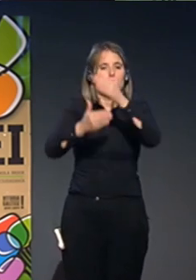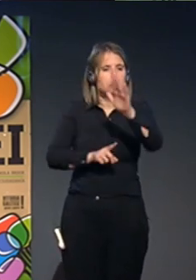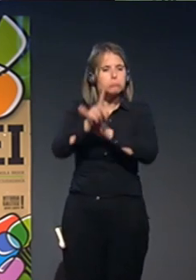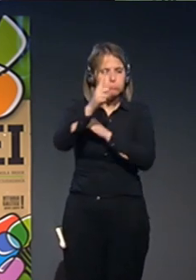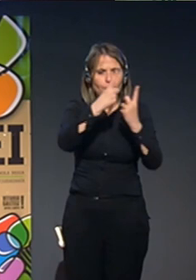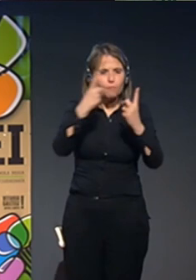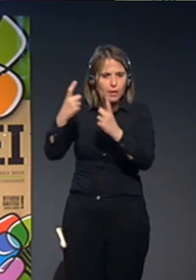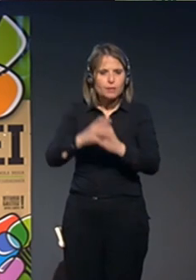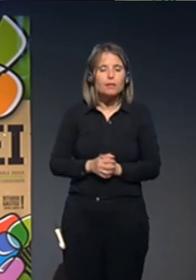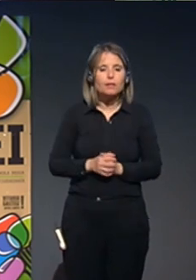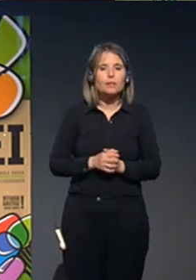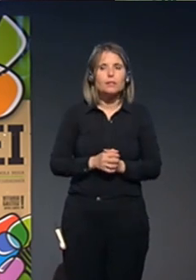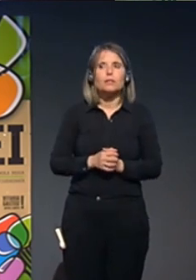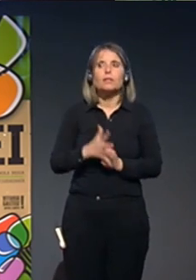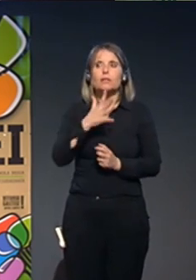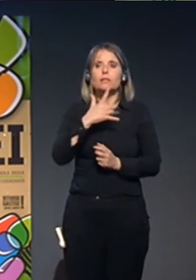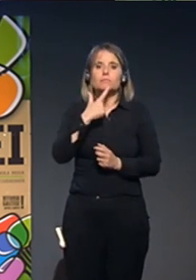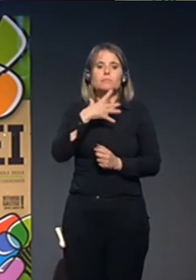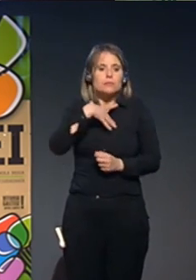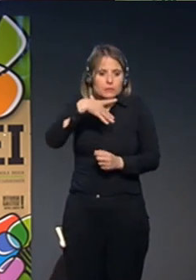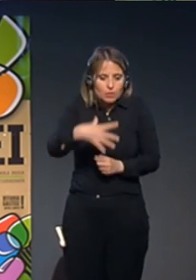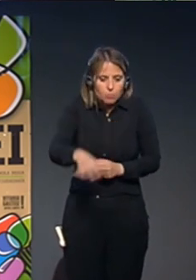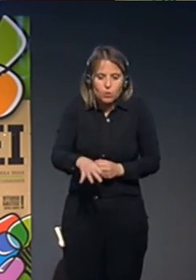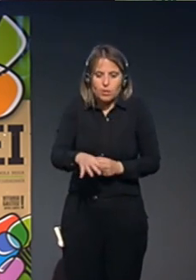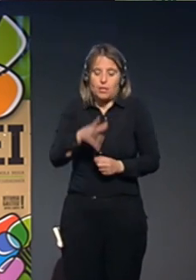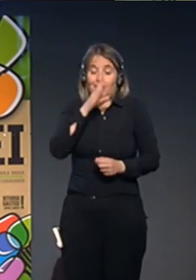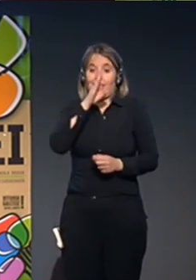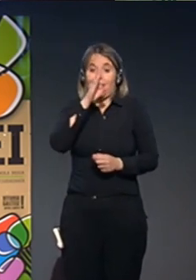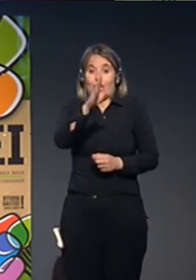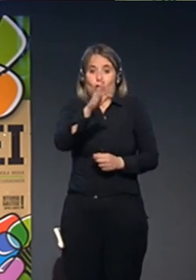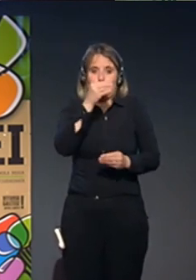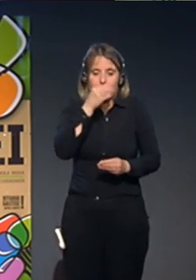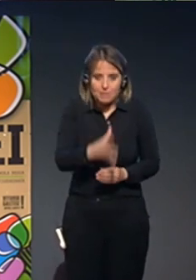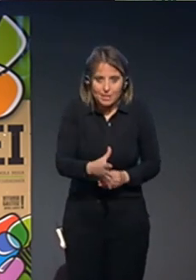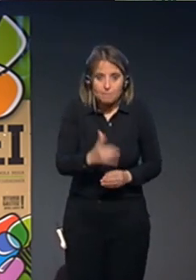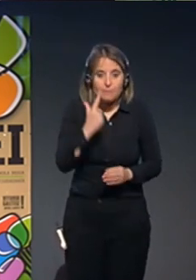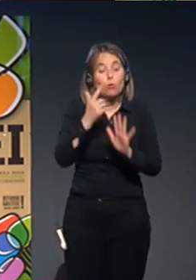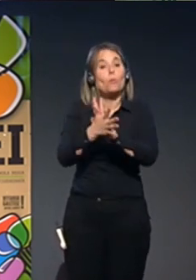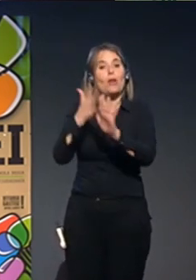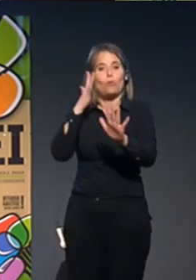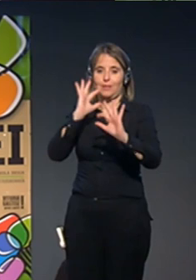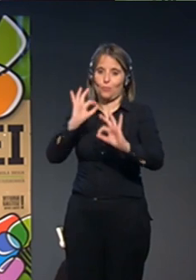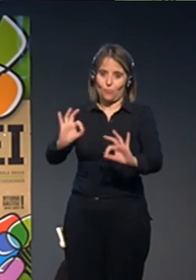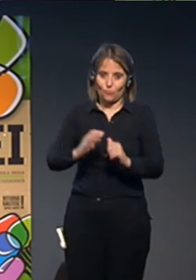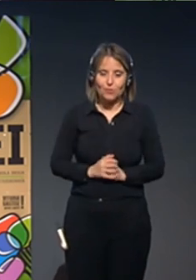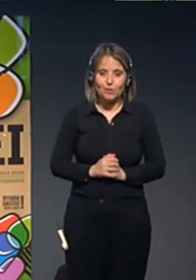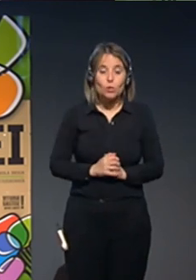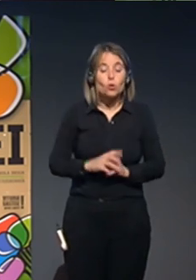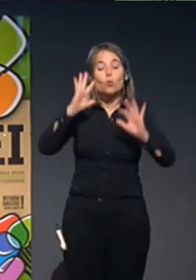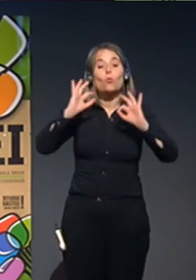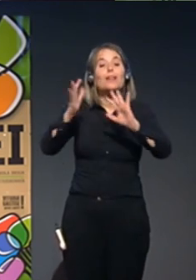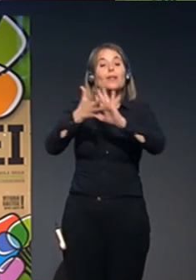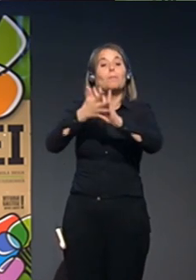adelante quiero decir que se puede que estamos en la buena dirección Pero cuidado con la velocidad Cuidado